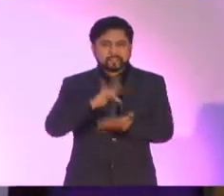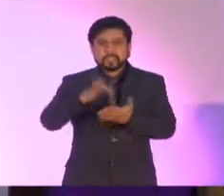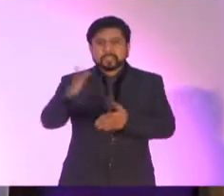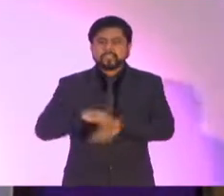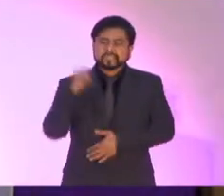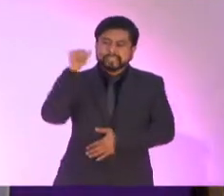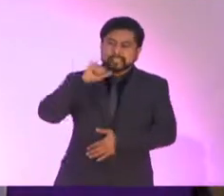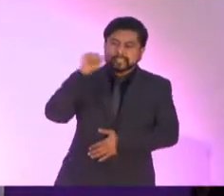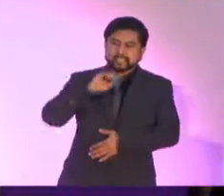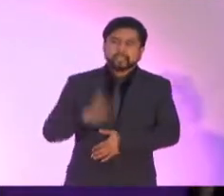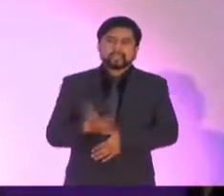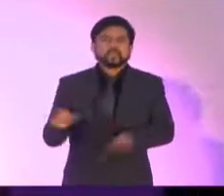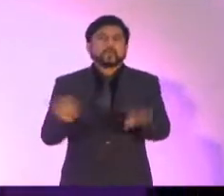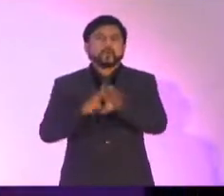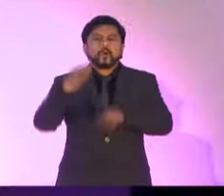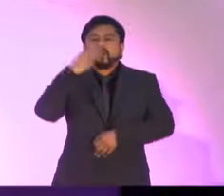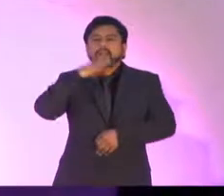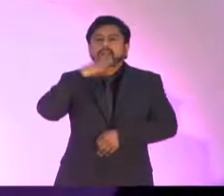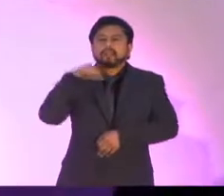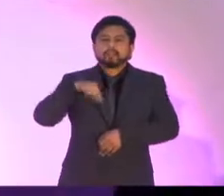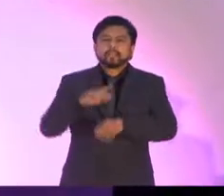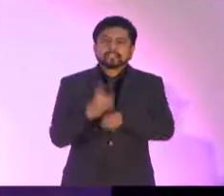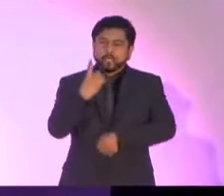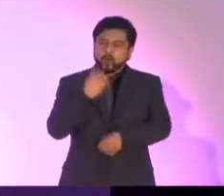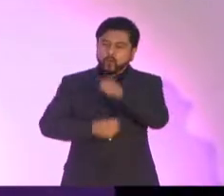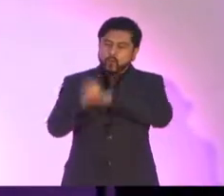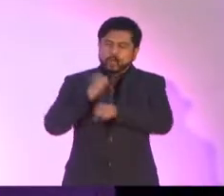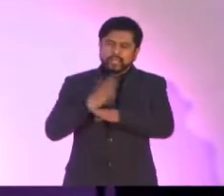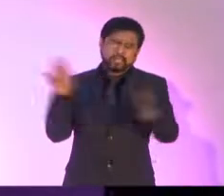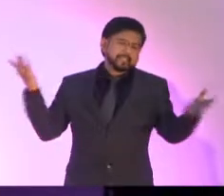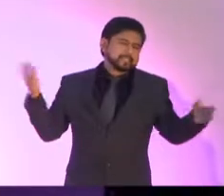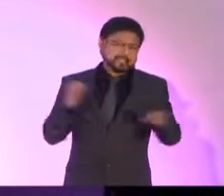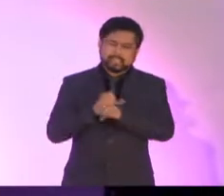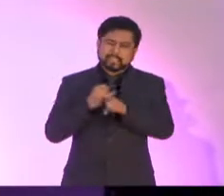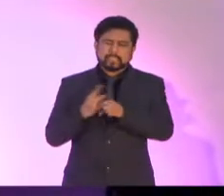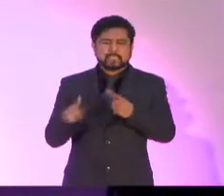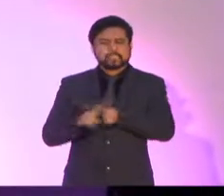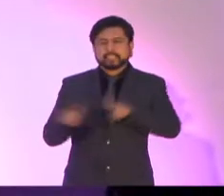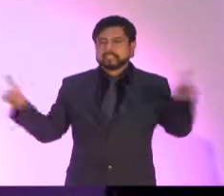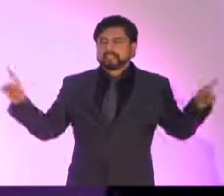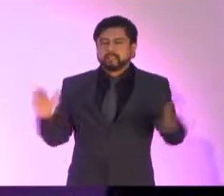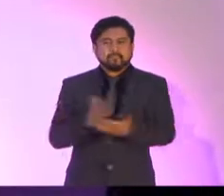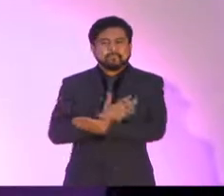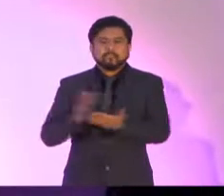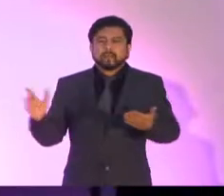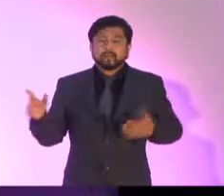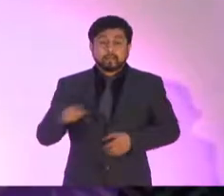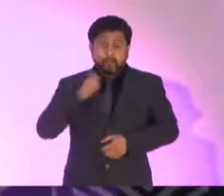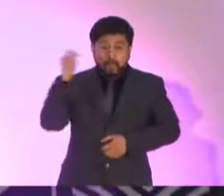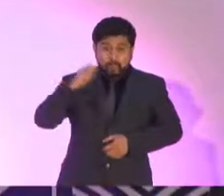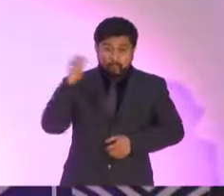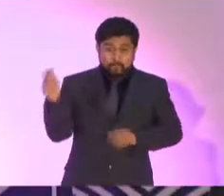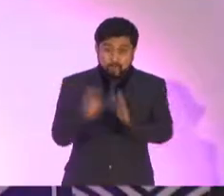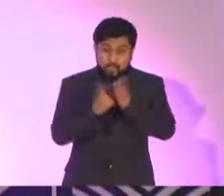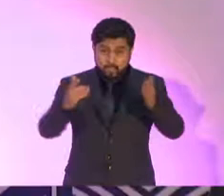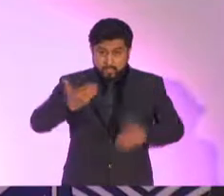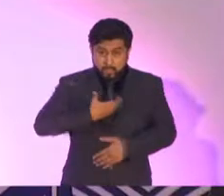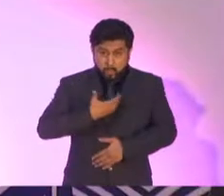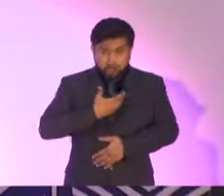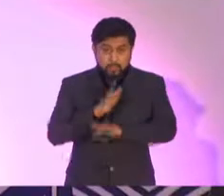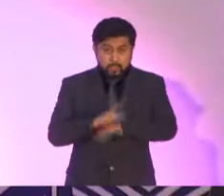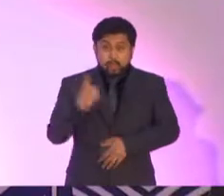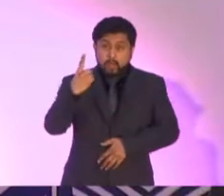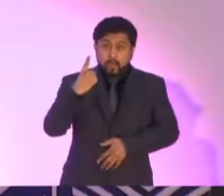una fiesta, a excepción del año pasado, todo este evento de lo que es la Feria del Libro del Zócalo, una de